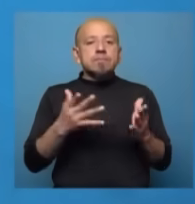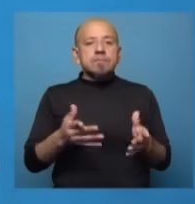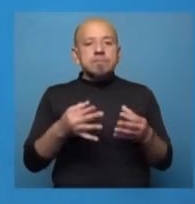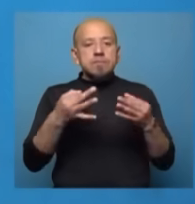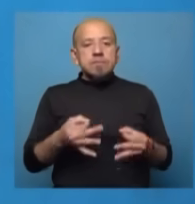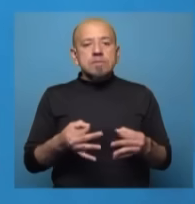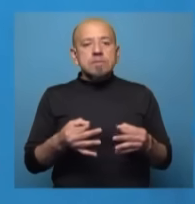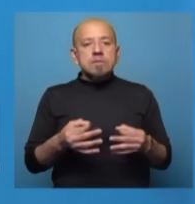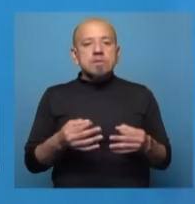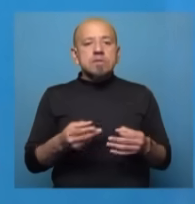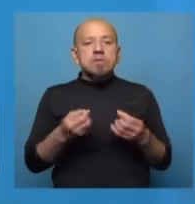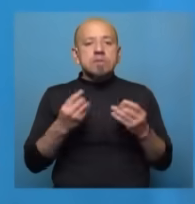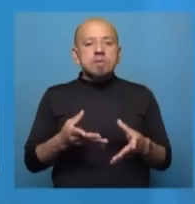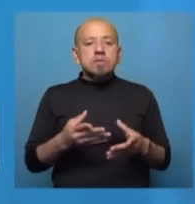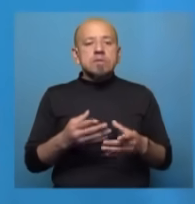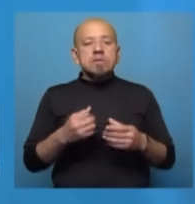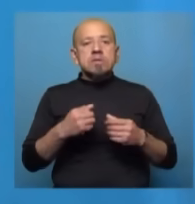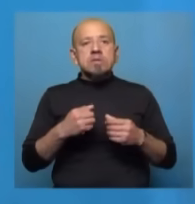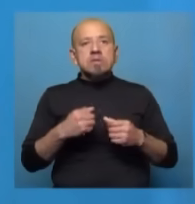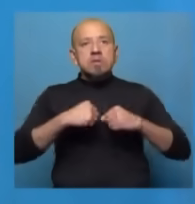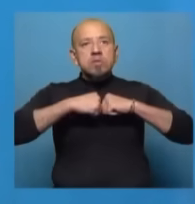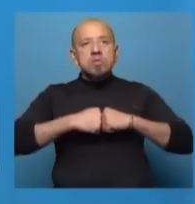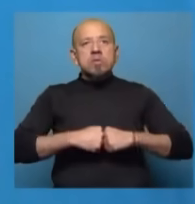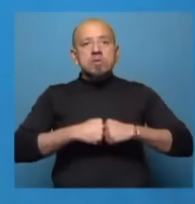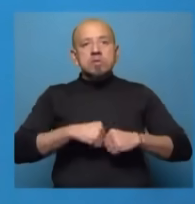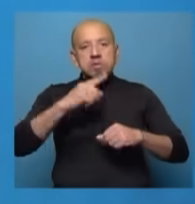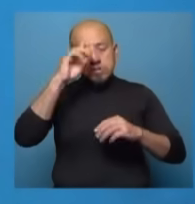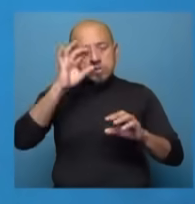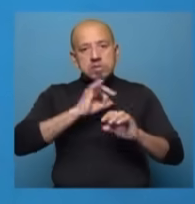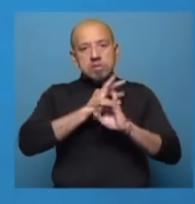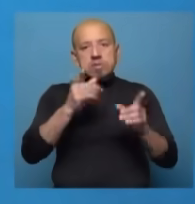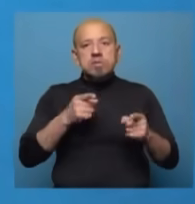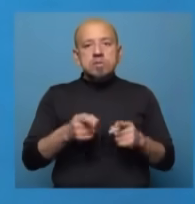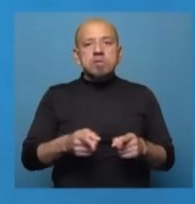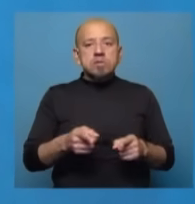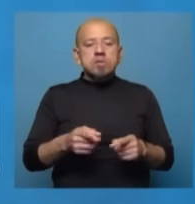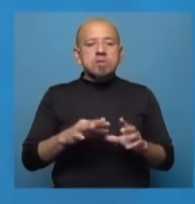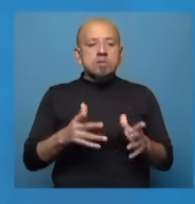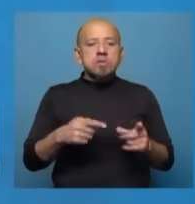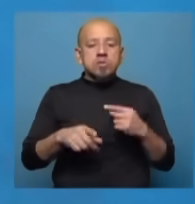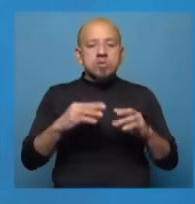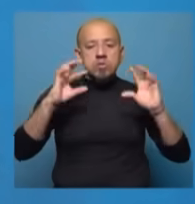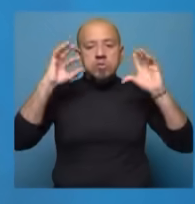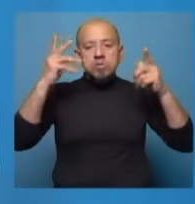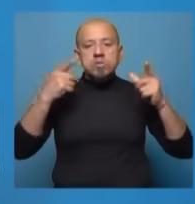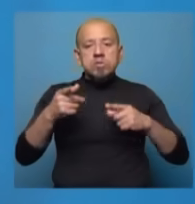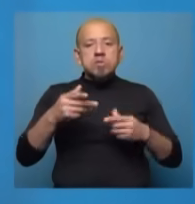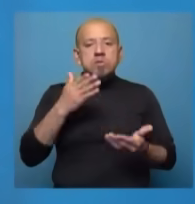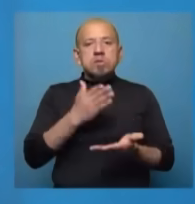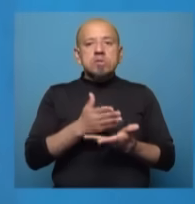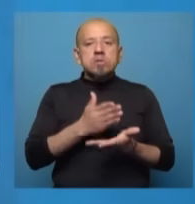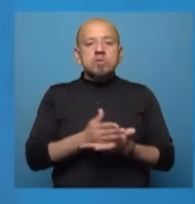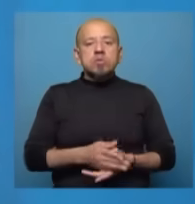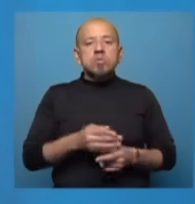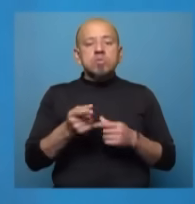especialmente porque el tribunal estableció de manera categórica que no se violenta el derecho de defensa de ninguna manera